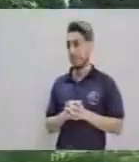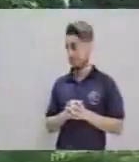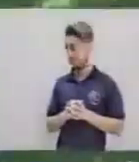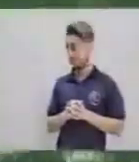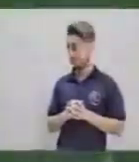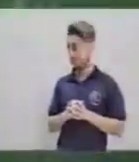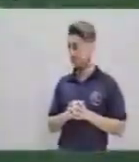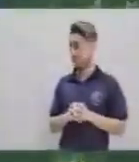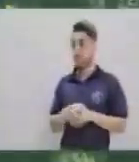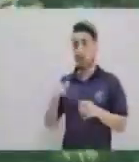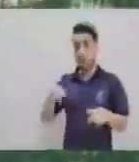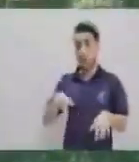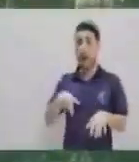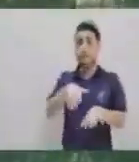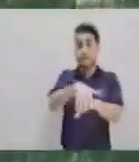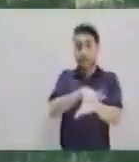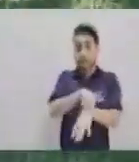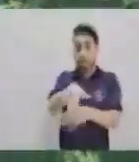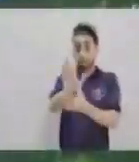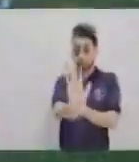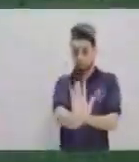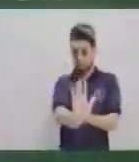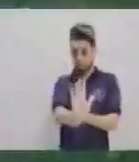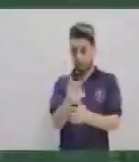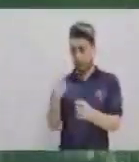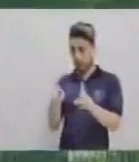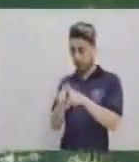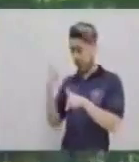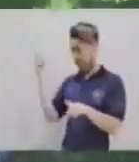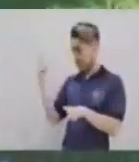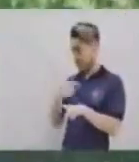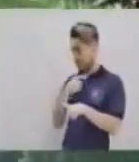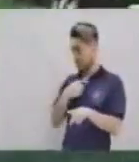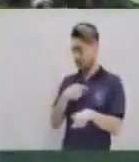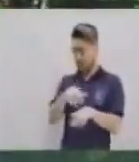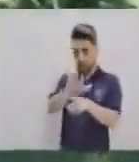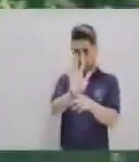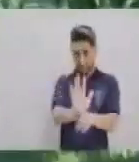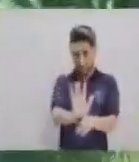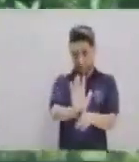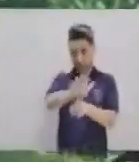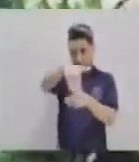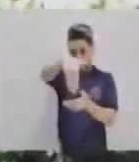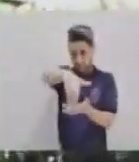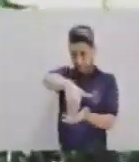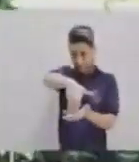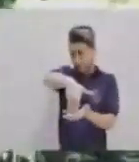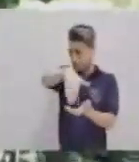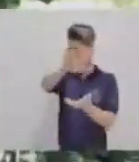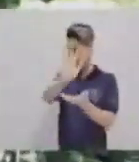Acá. Llevamos pie. Tiramos parte de atrás.